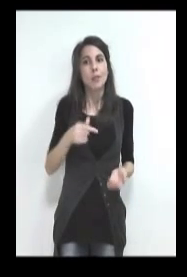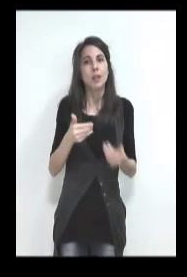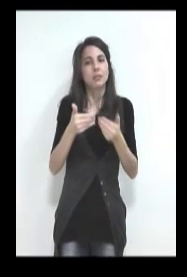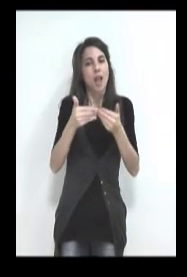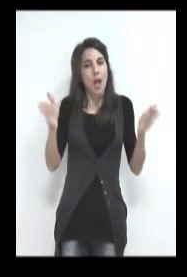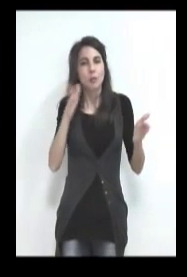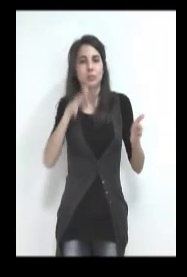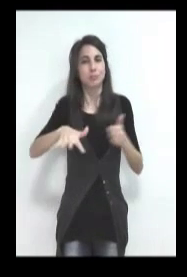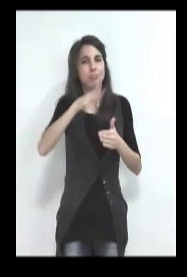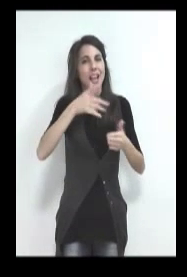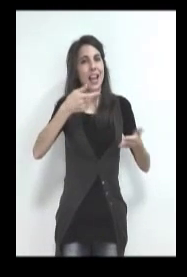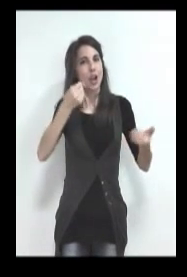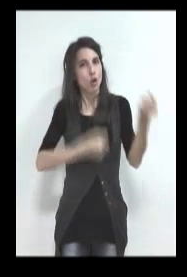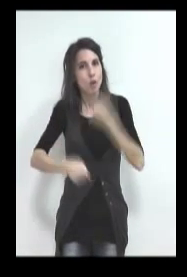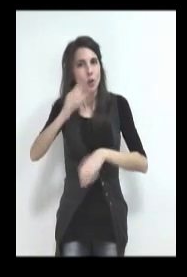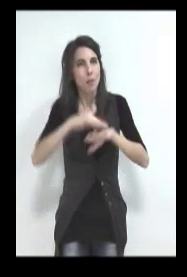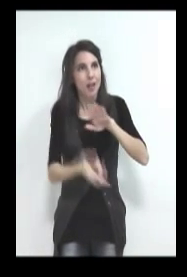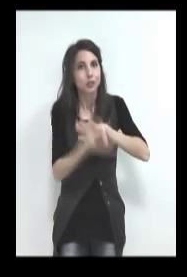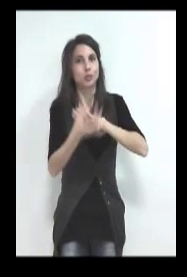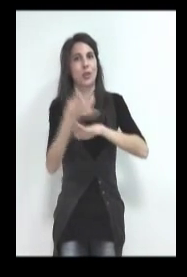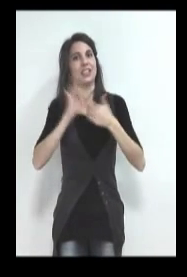más servicios, entre comillas, por el mismo